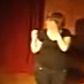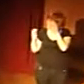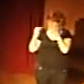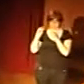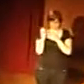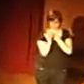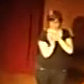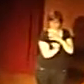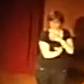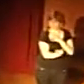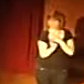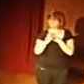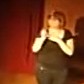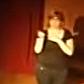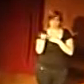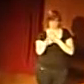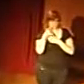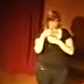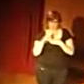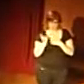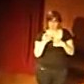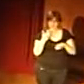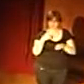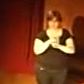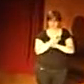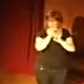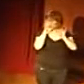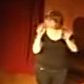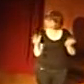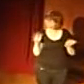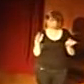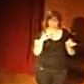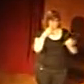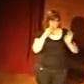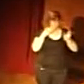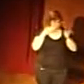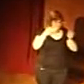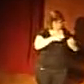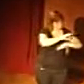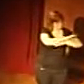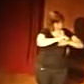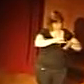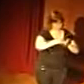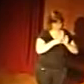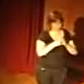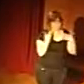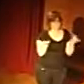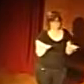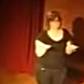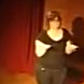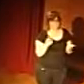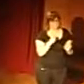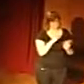distintos y otros más conocidos que ya son claramente H arquitectónicos digámoslo así en el que el rigor en la